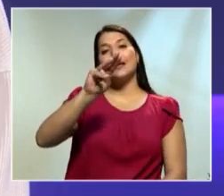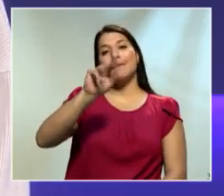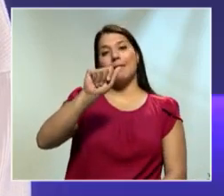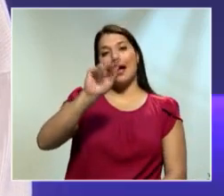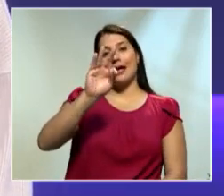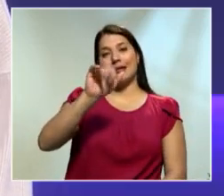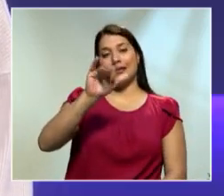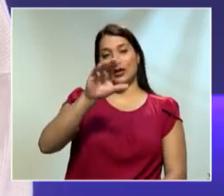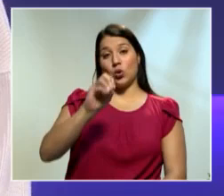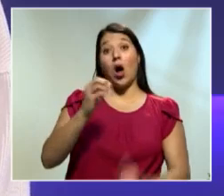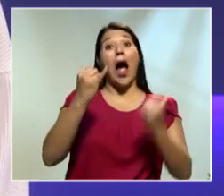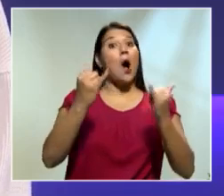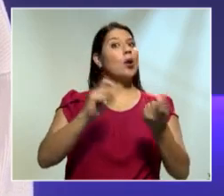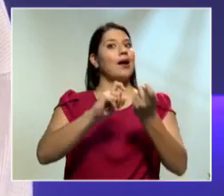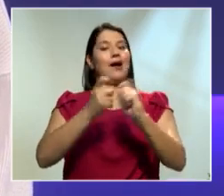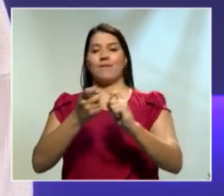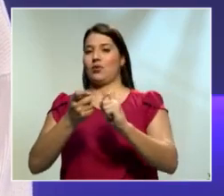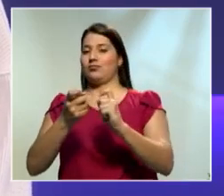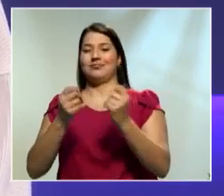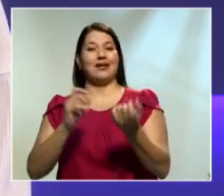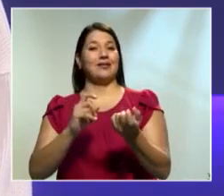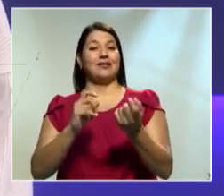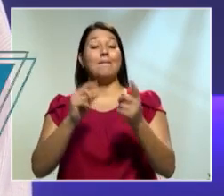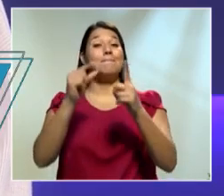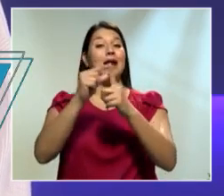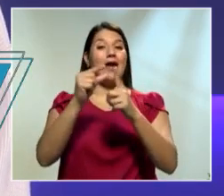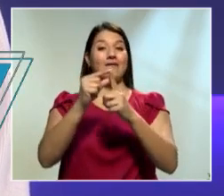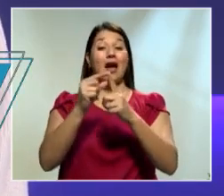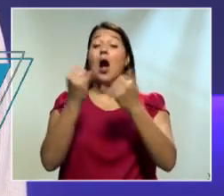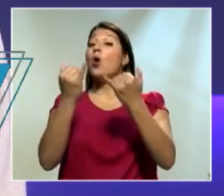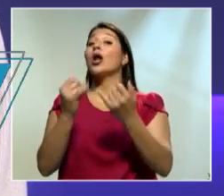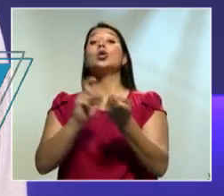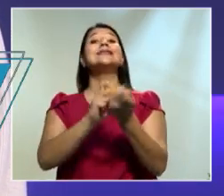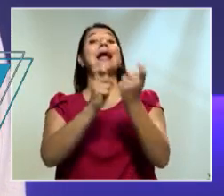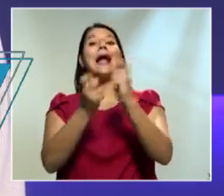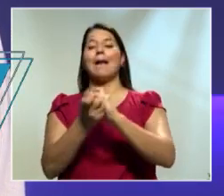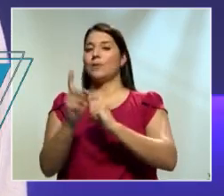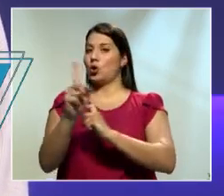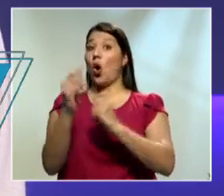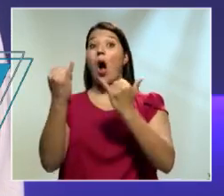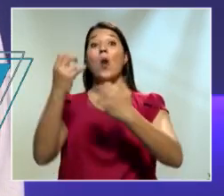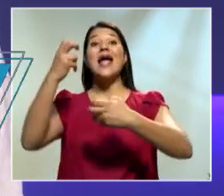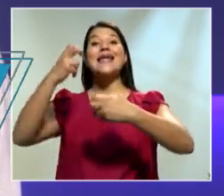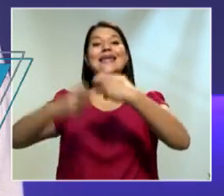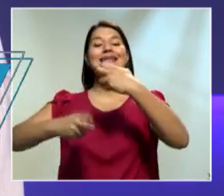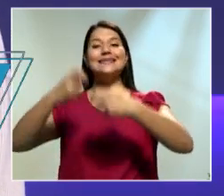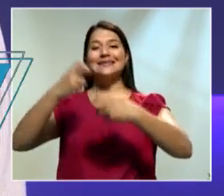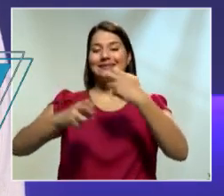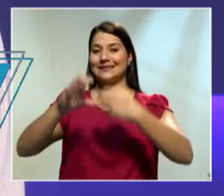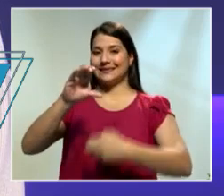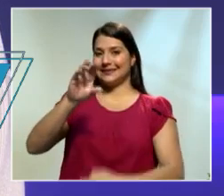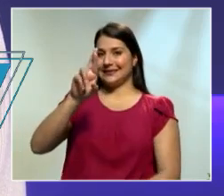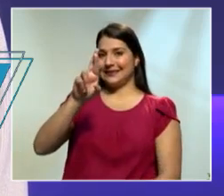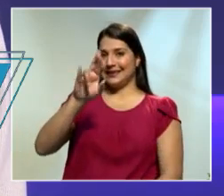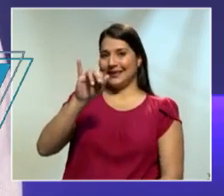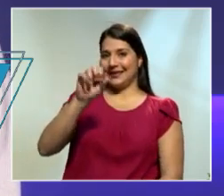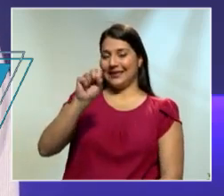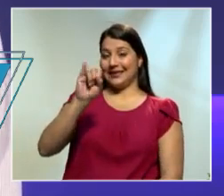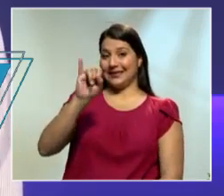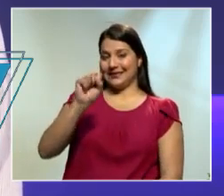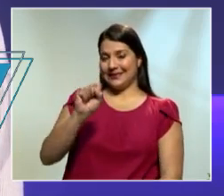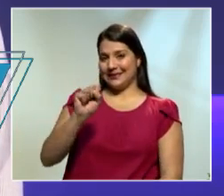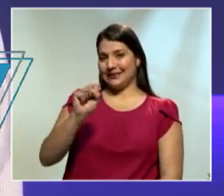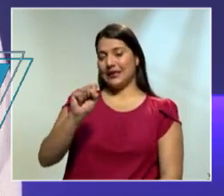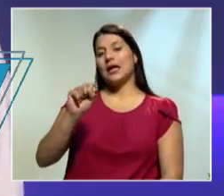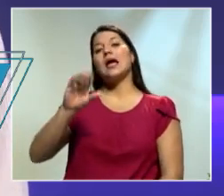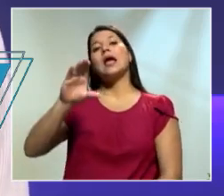cambio en realidad viene como de parte de la prensa, que es la que comienza a usar esto, pero a nivel de sociedad civil ya se comenzaba a percibir como una crisis.